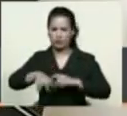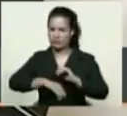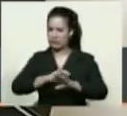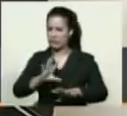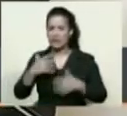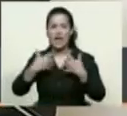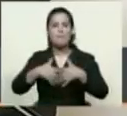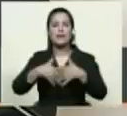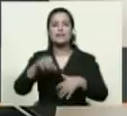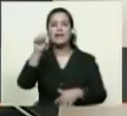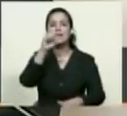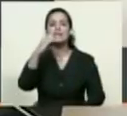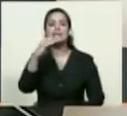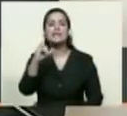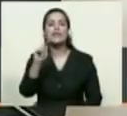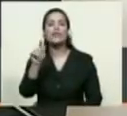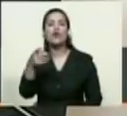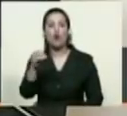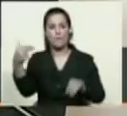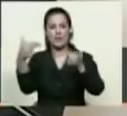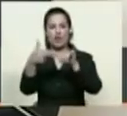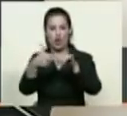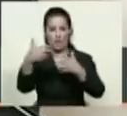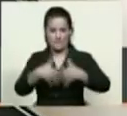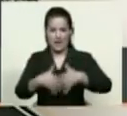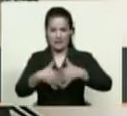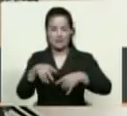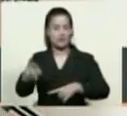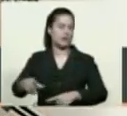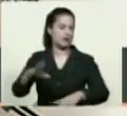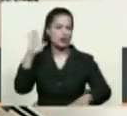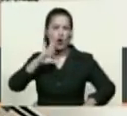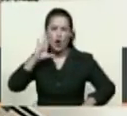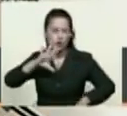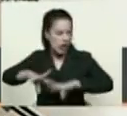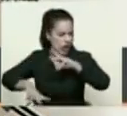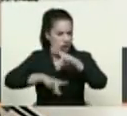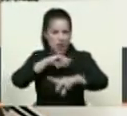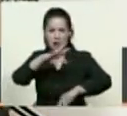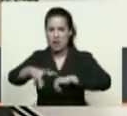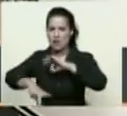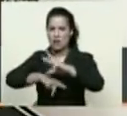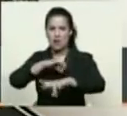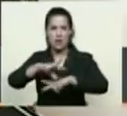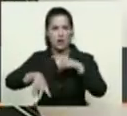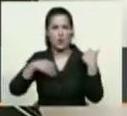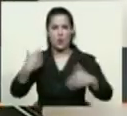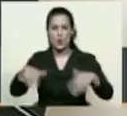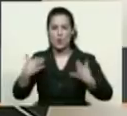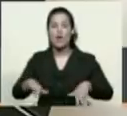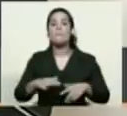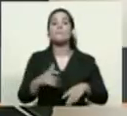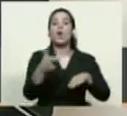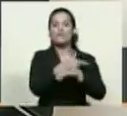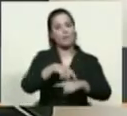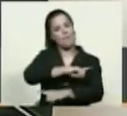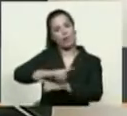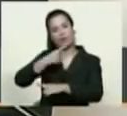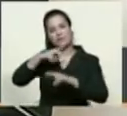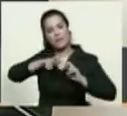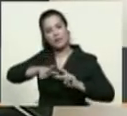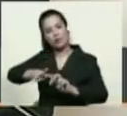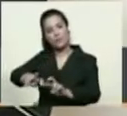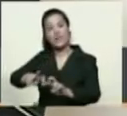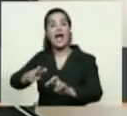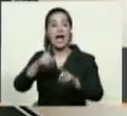Corporation. Pocos países del mundo emprenden un proceso de investigación tan profunda que lleve a la consecuencia de que el